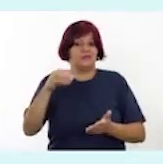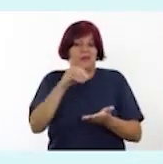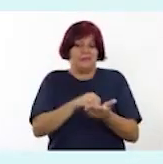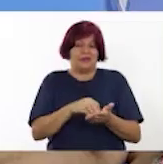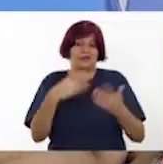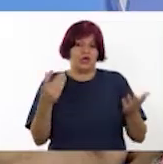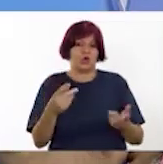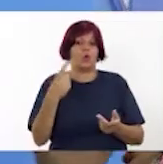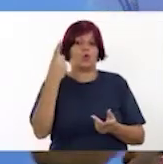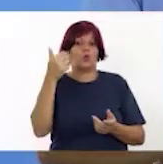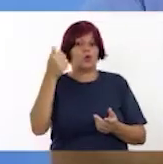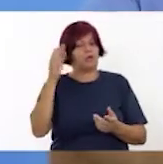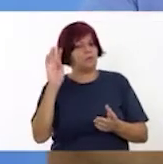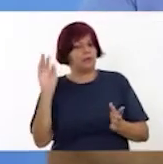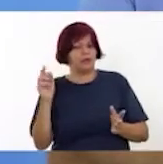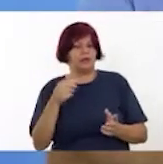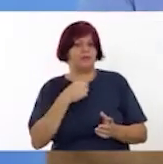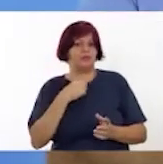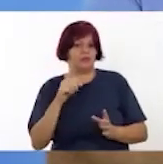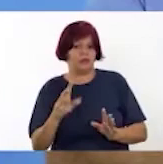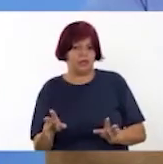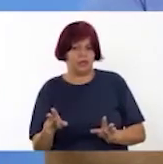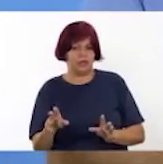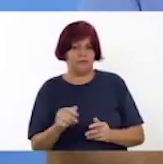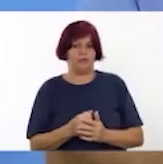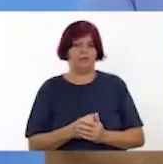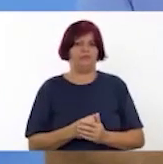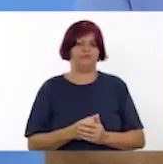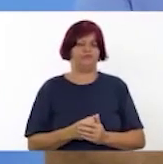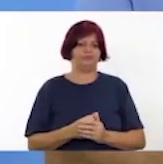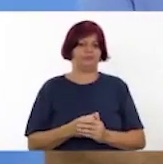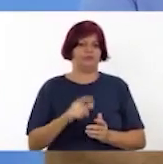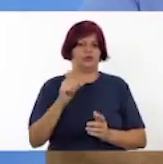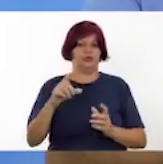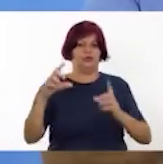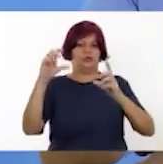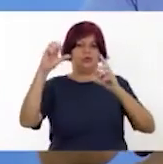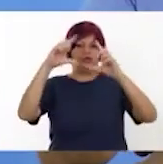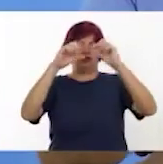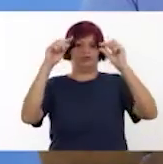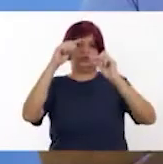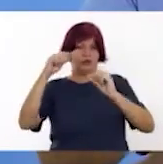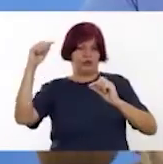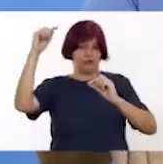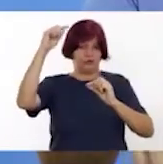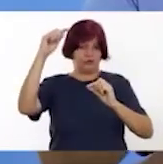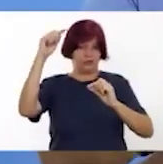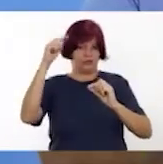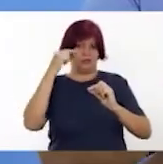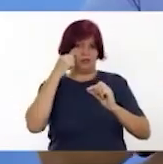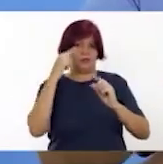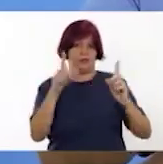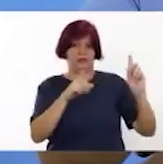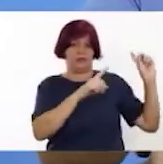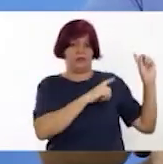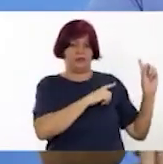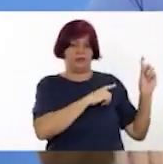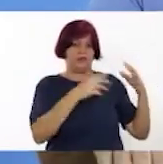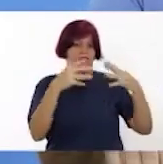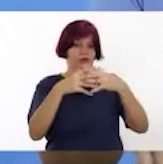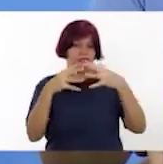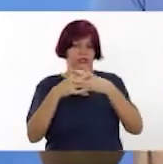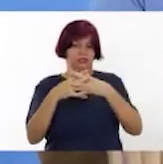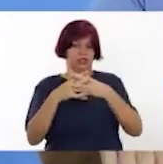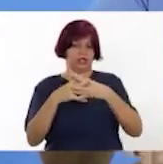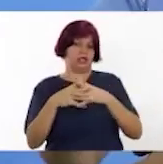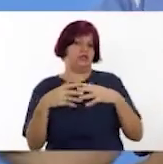variable. Aquí nosotros tenemos ejemplos de ecuaciones exponenciales. Las ponemos para que vean la relación que hay entre